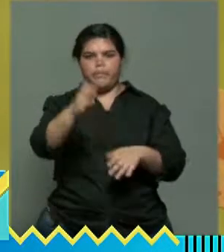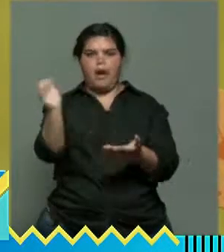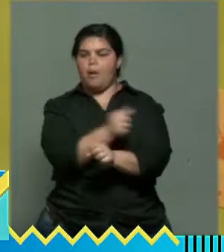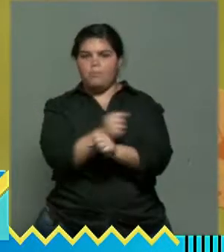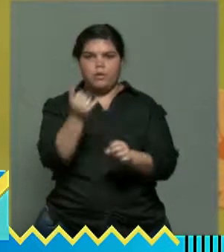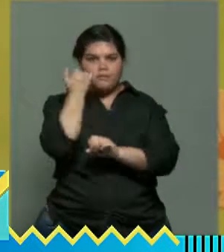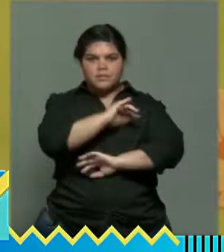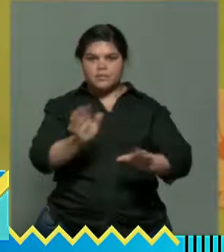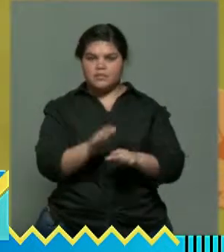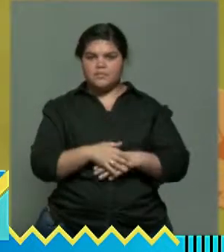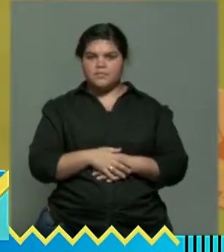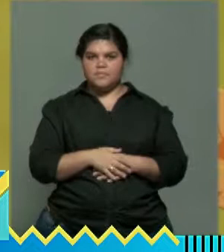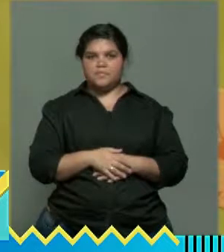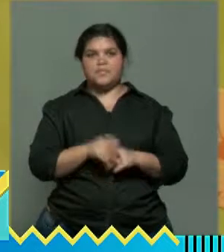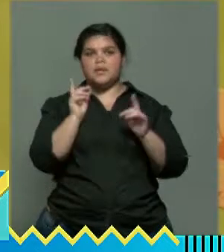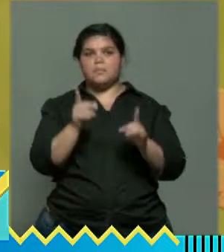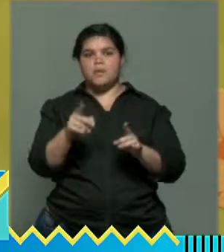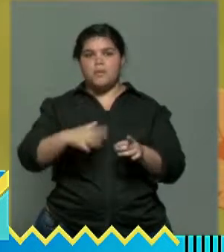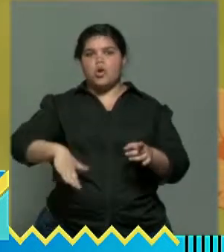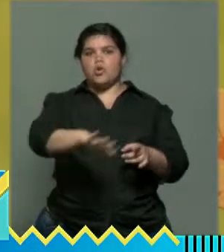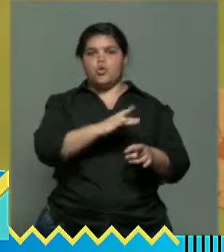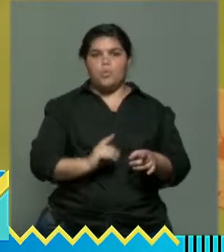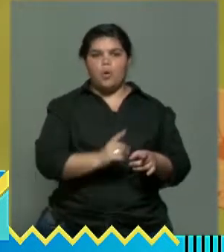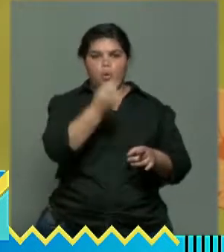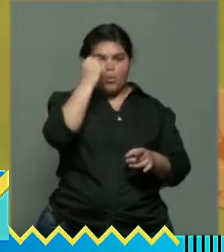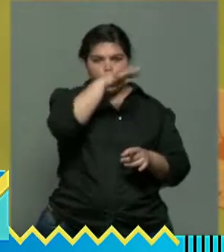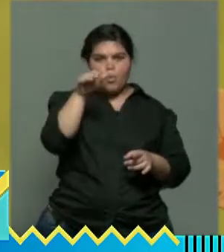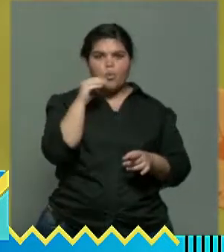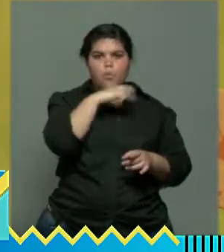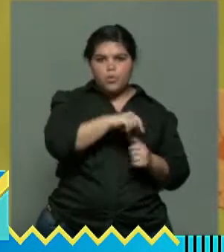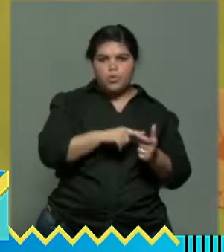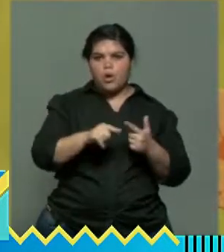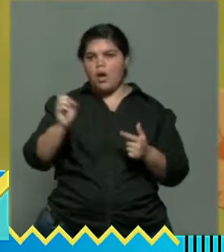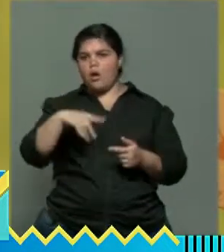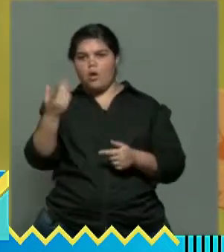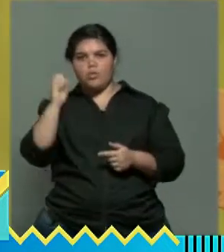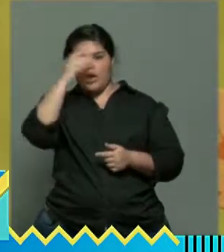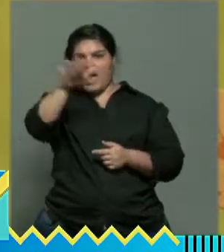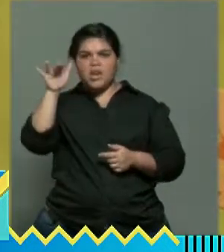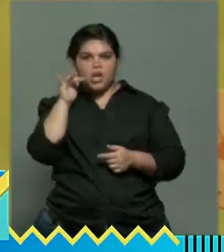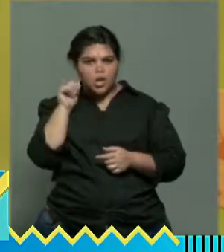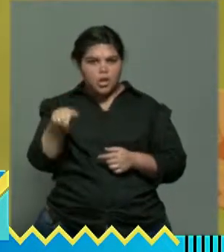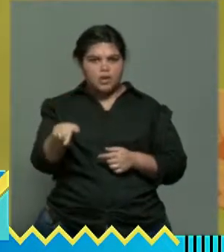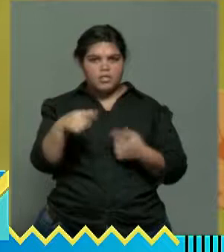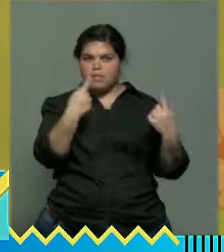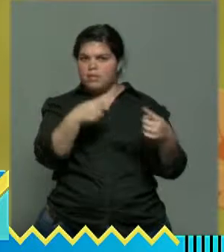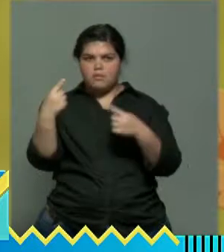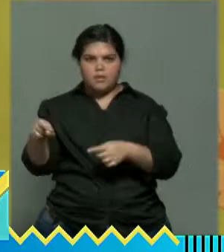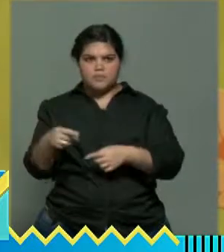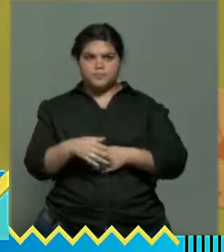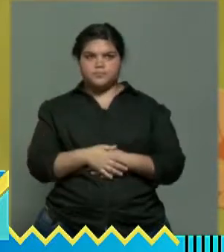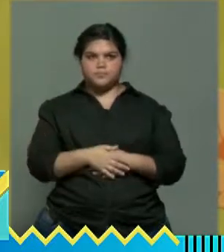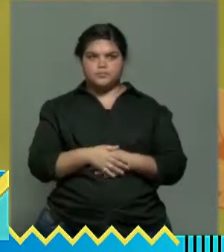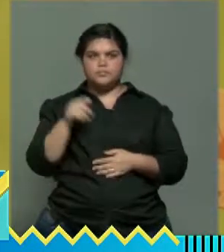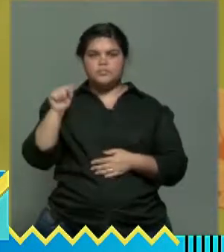planteaba anteriormente, el sector viñatero es uno, el sector agrícola es otro. El sector agrícola, te puedo decir, digamos, viene, digamos,